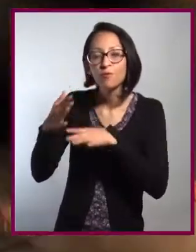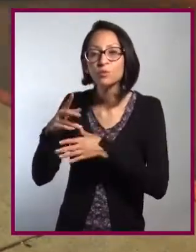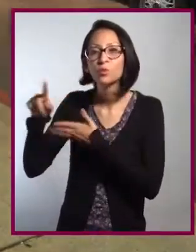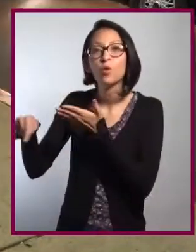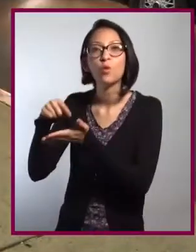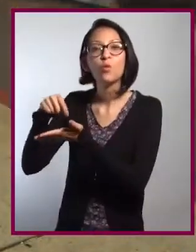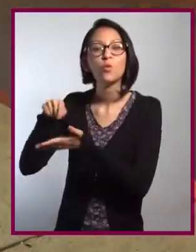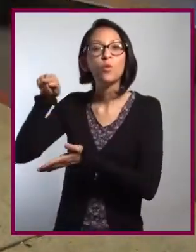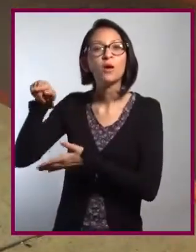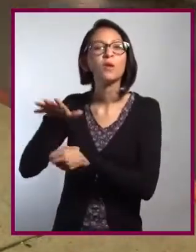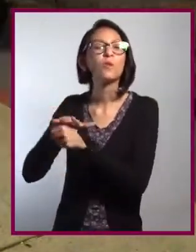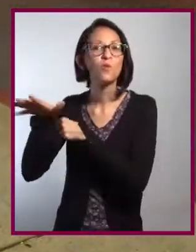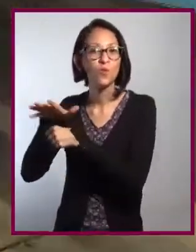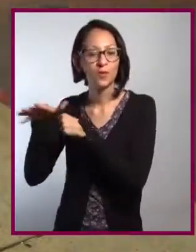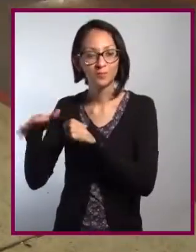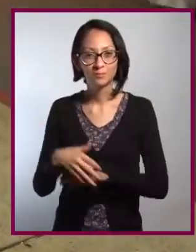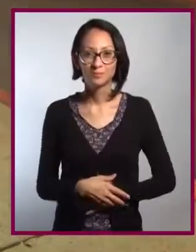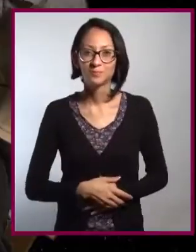elegido.